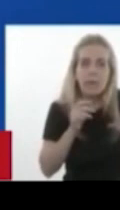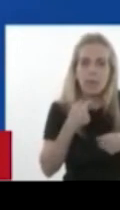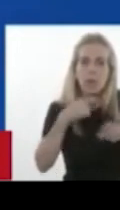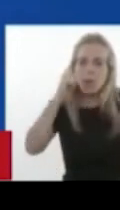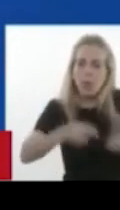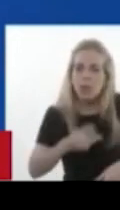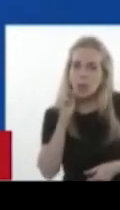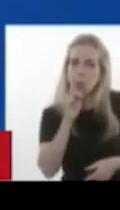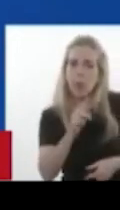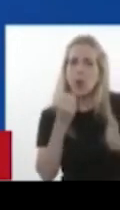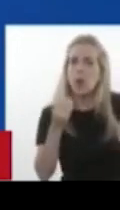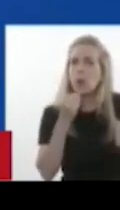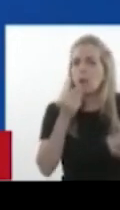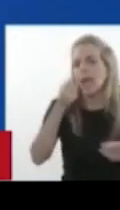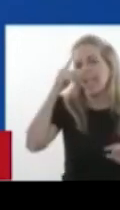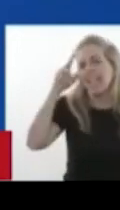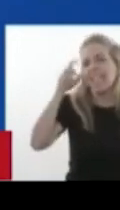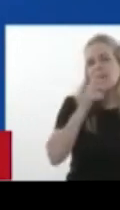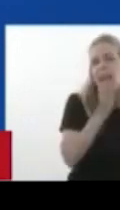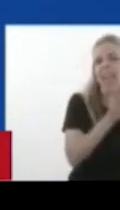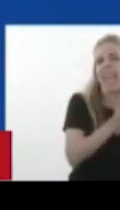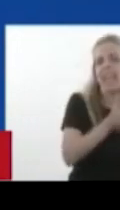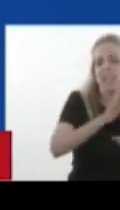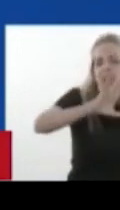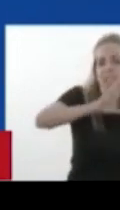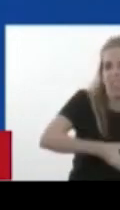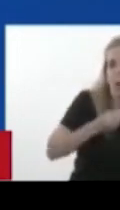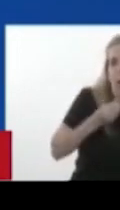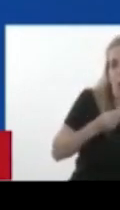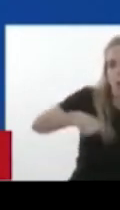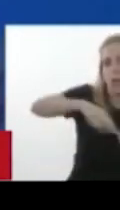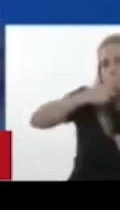decrepitud del derecho convertido en sentencias.